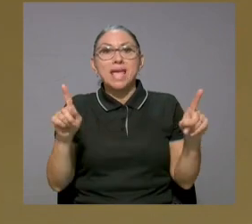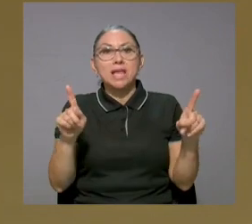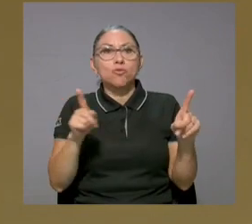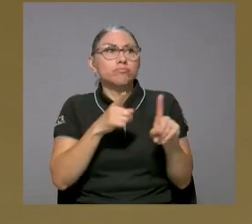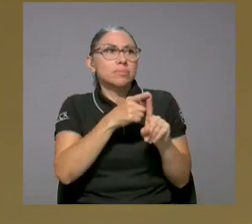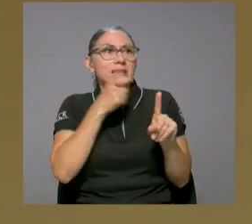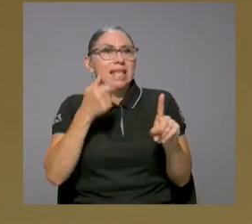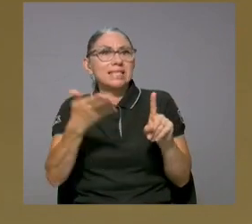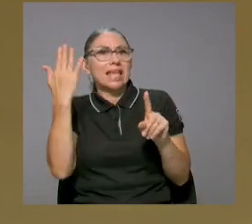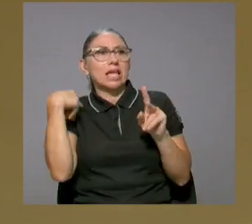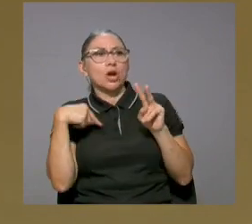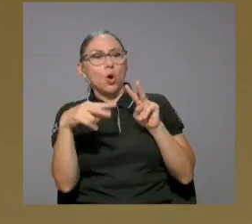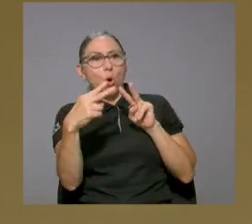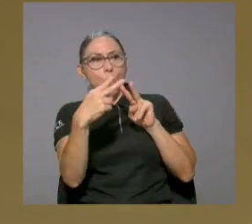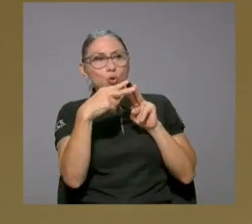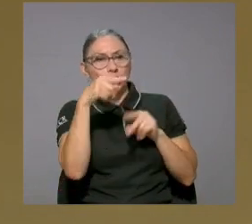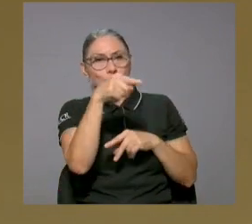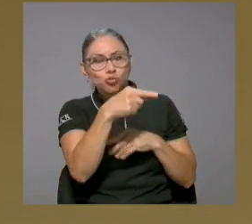yo a usted,